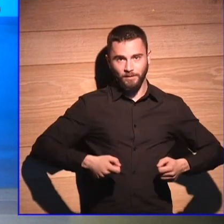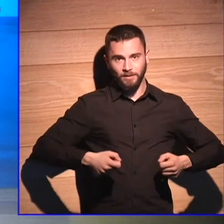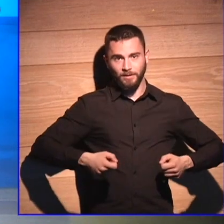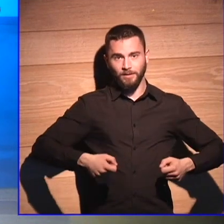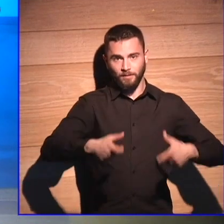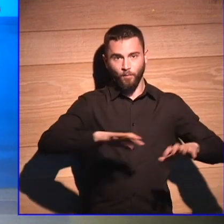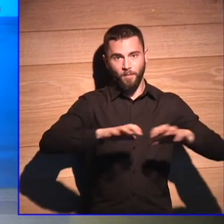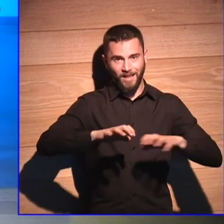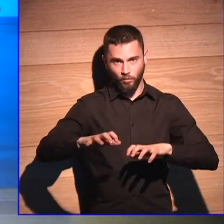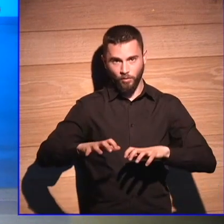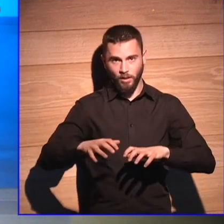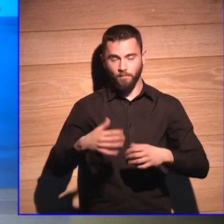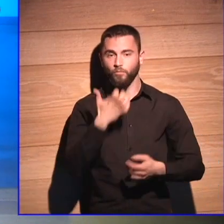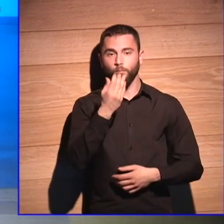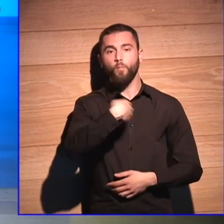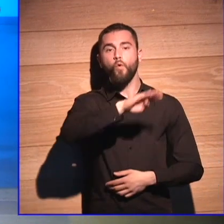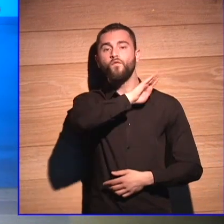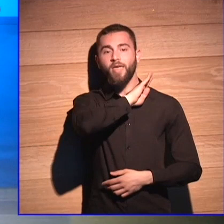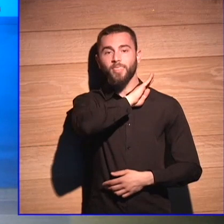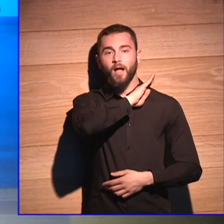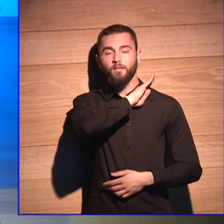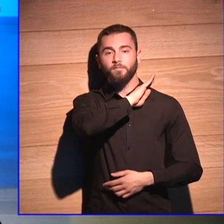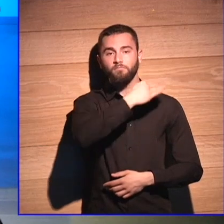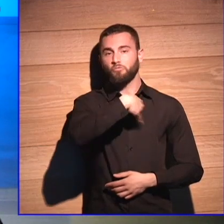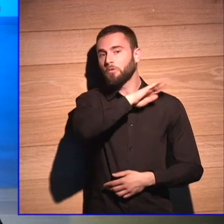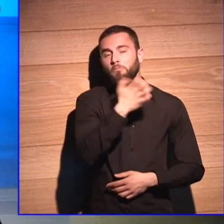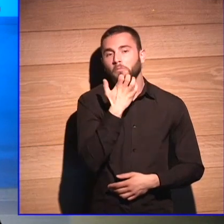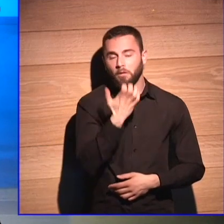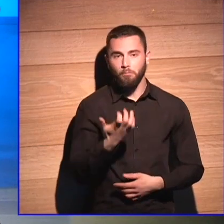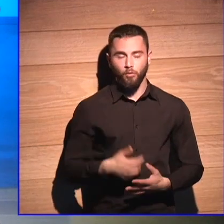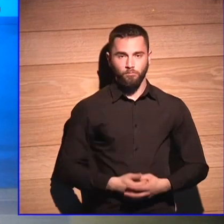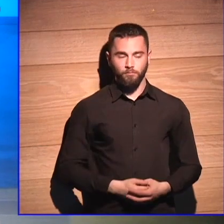este caso es poner una bufanda. Es para un ejemplo.